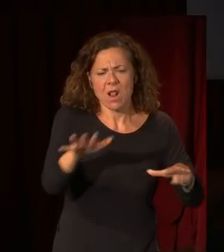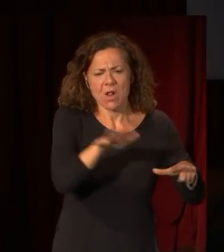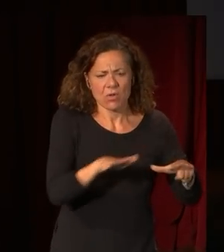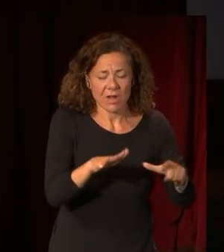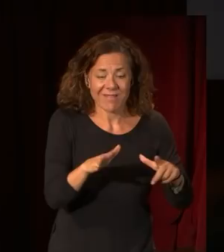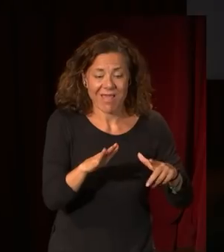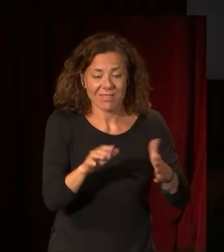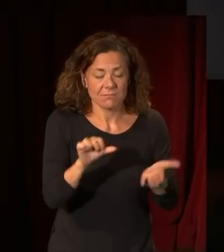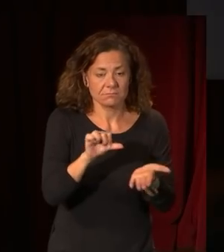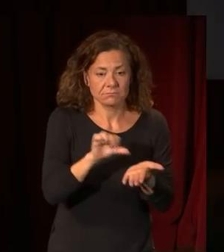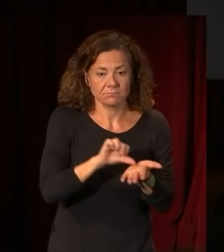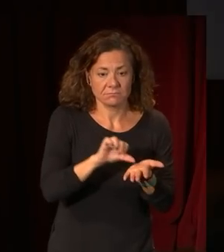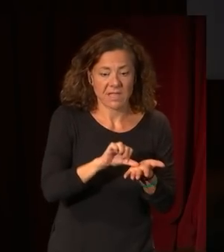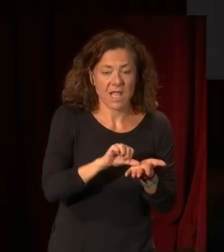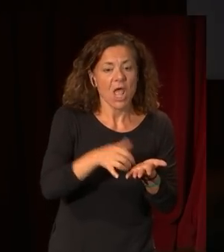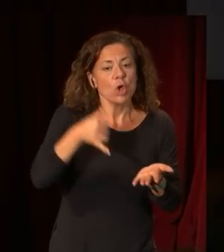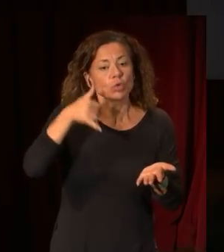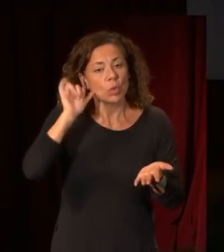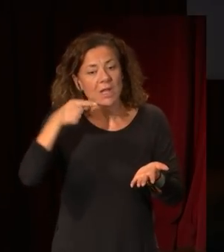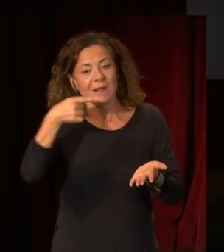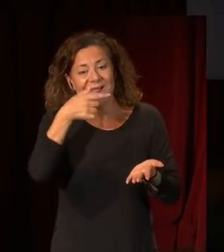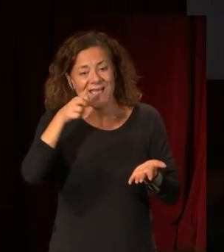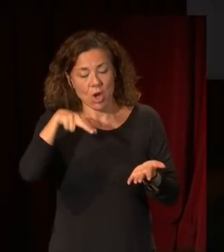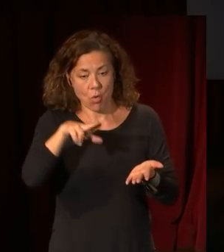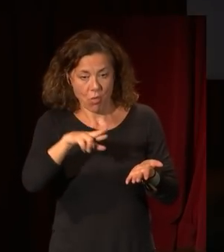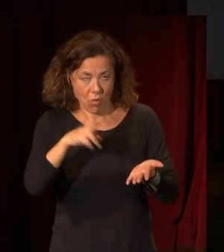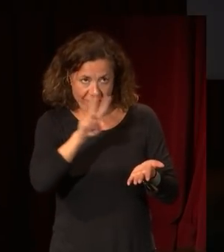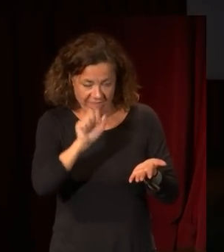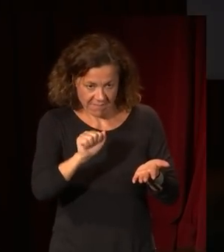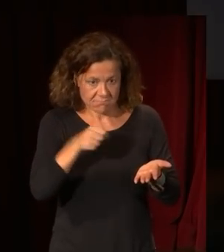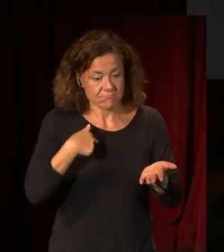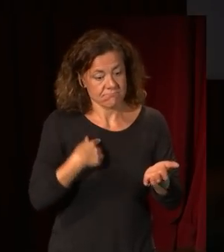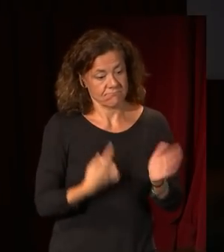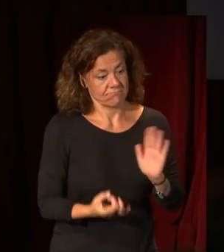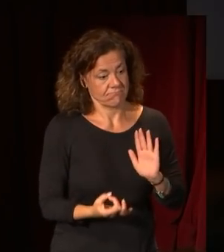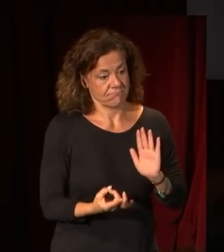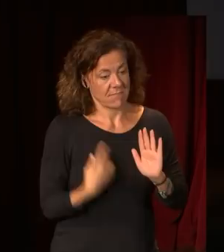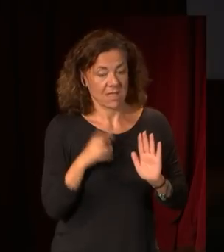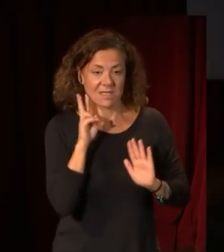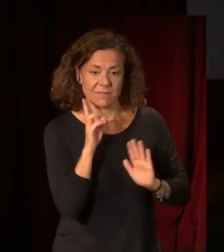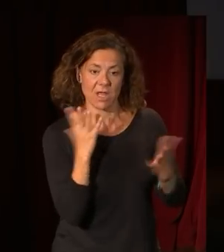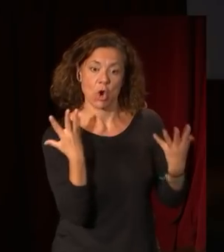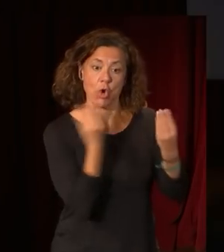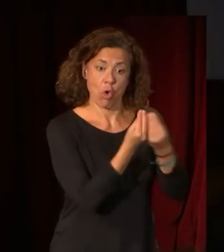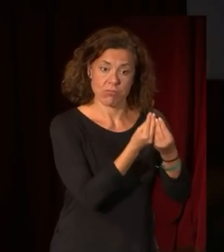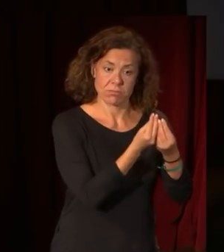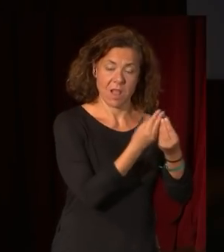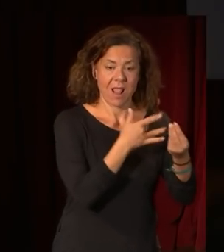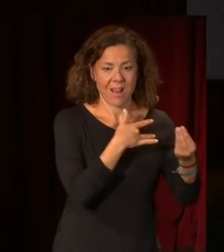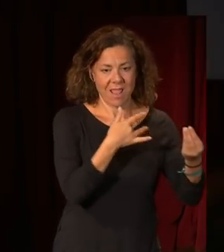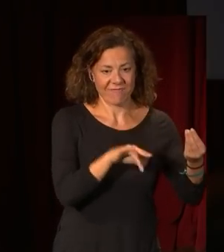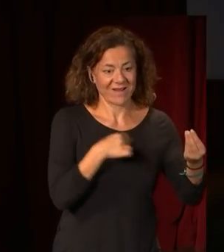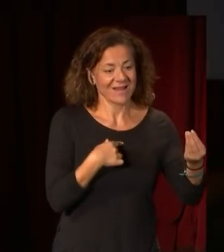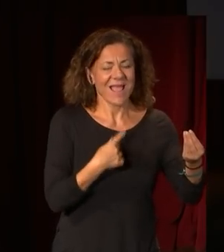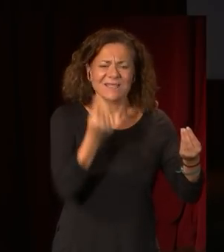entre turín y génova que aparece junto a la virgen muy probablemente es una obra